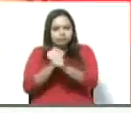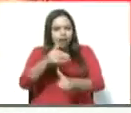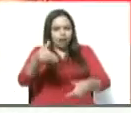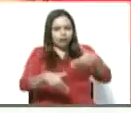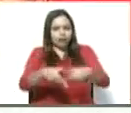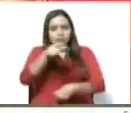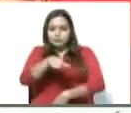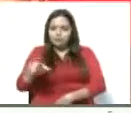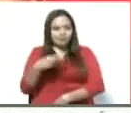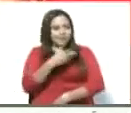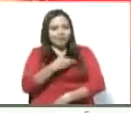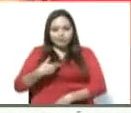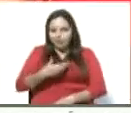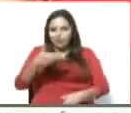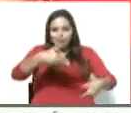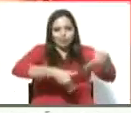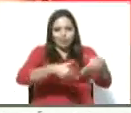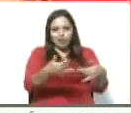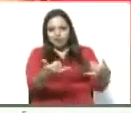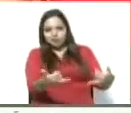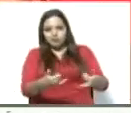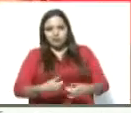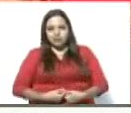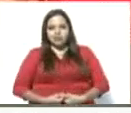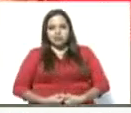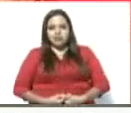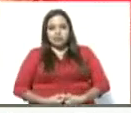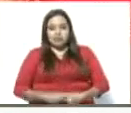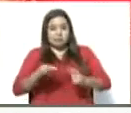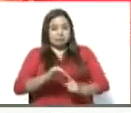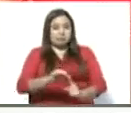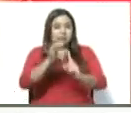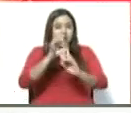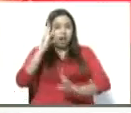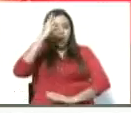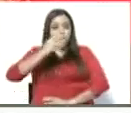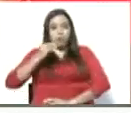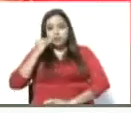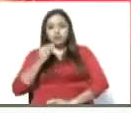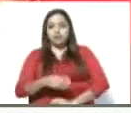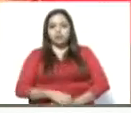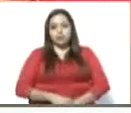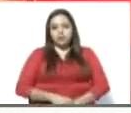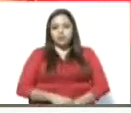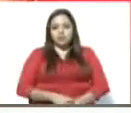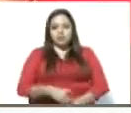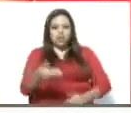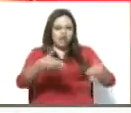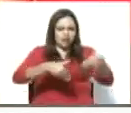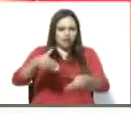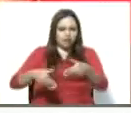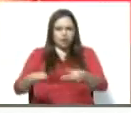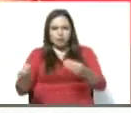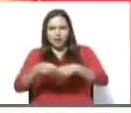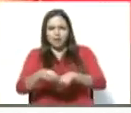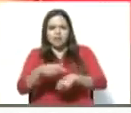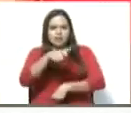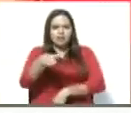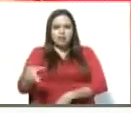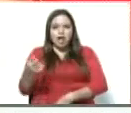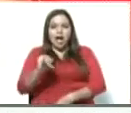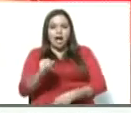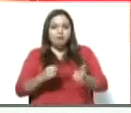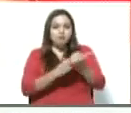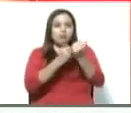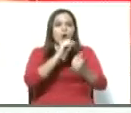quienes se abstuvieron y principalmente de la juventud. Y lograr los votos de los uribistas. Una